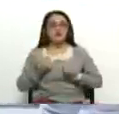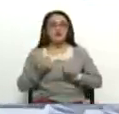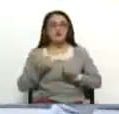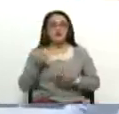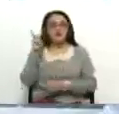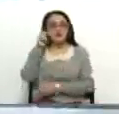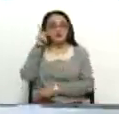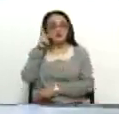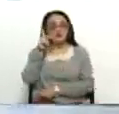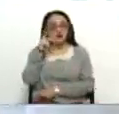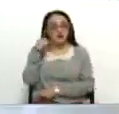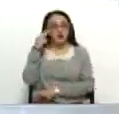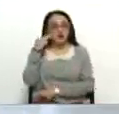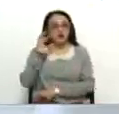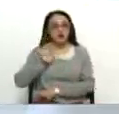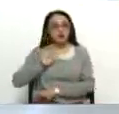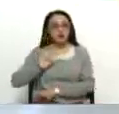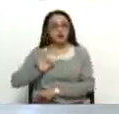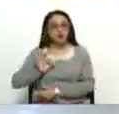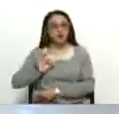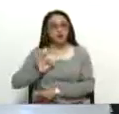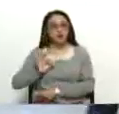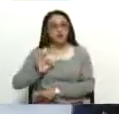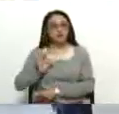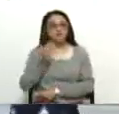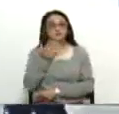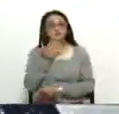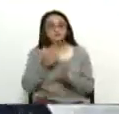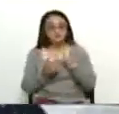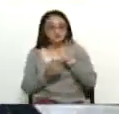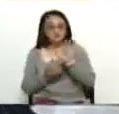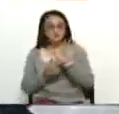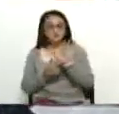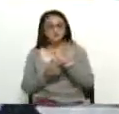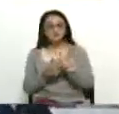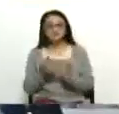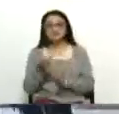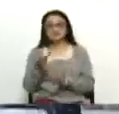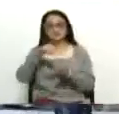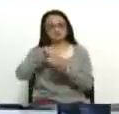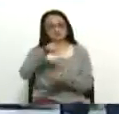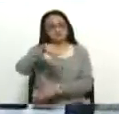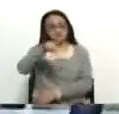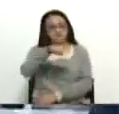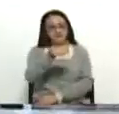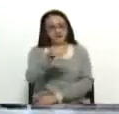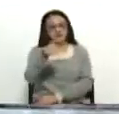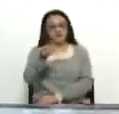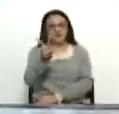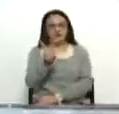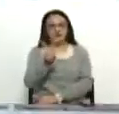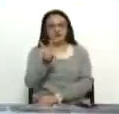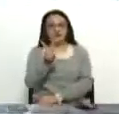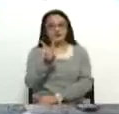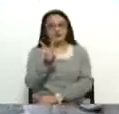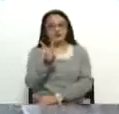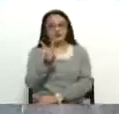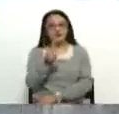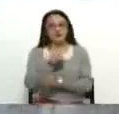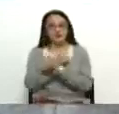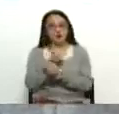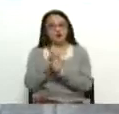profe Aristóbulo Isturi, que con su ejemplo dejó sembrado en cada uno de los venezolanos el amor por